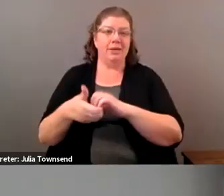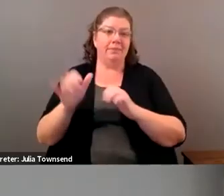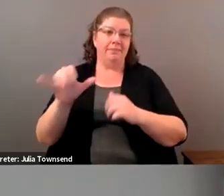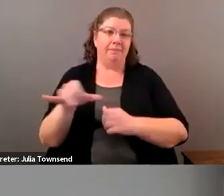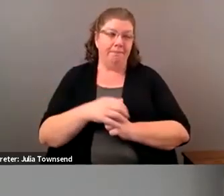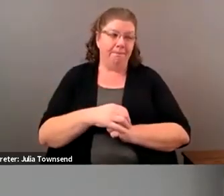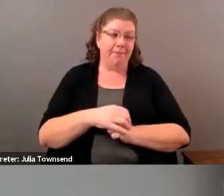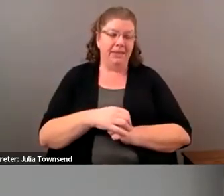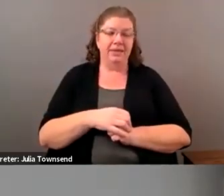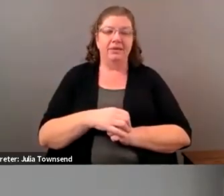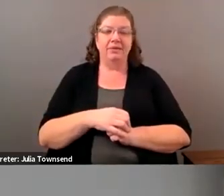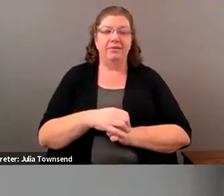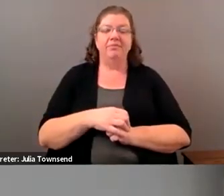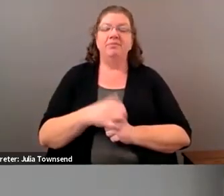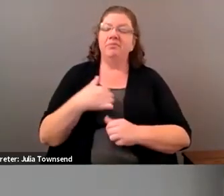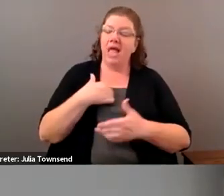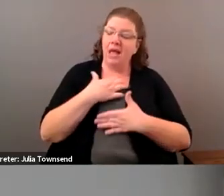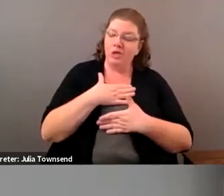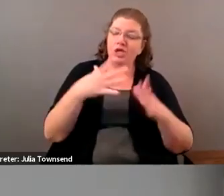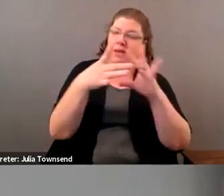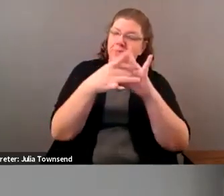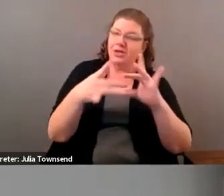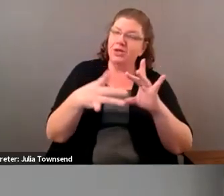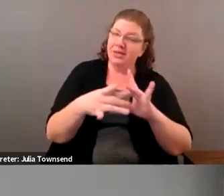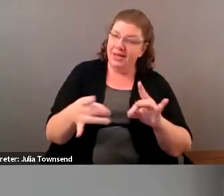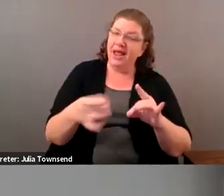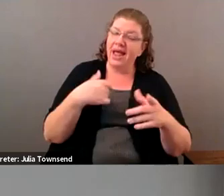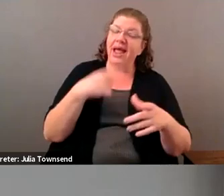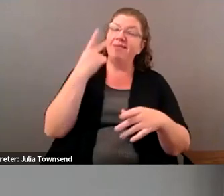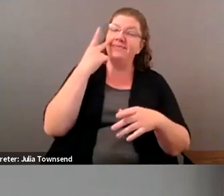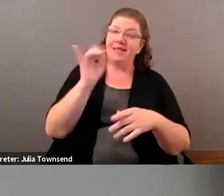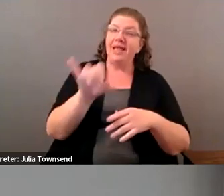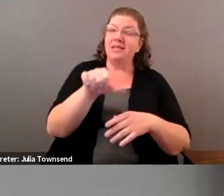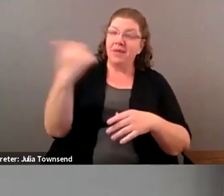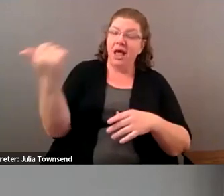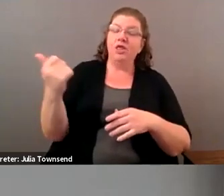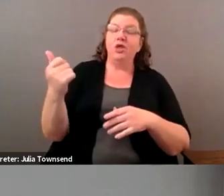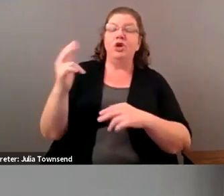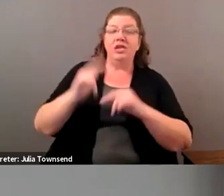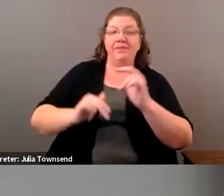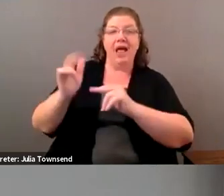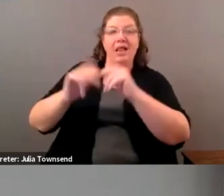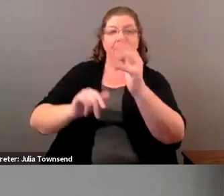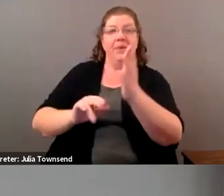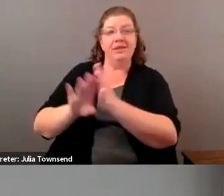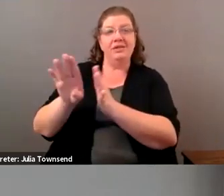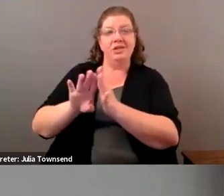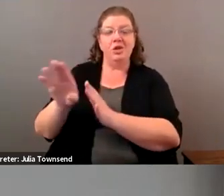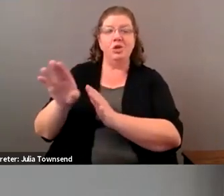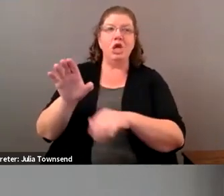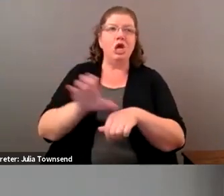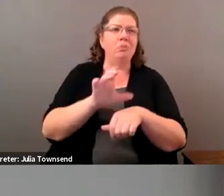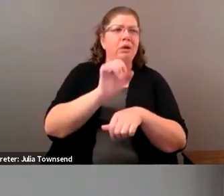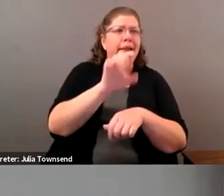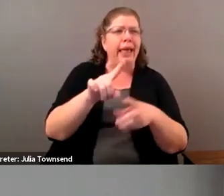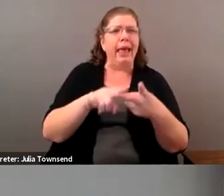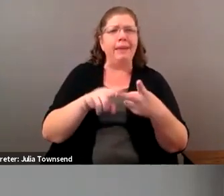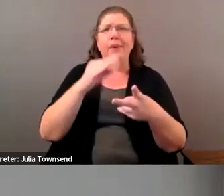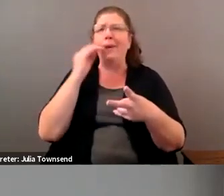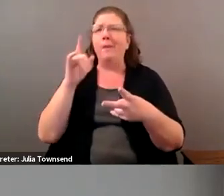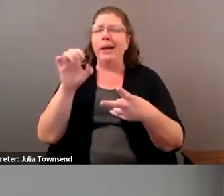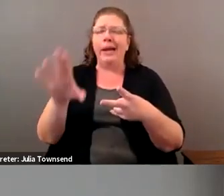nosotros para tomar ventaja de eso eso eso es una buena es una buena colaboración lo que nosotros tenemos agradezco que hayas mencionado